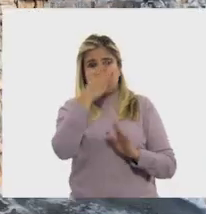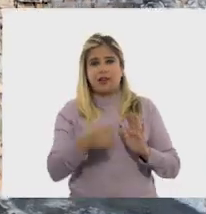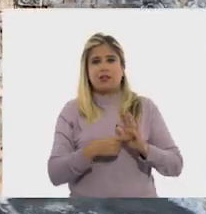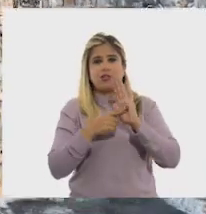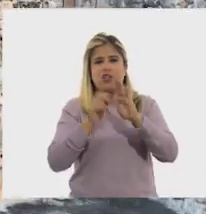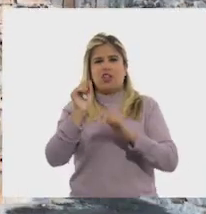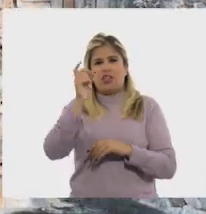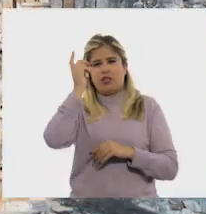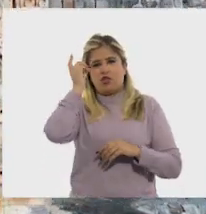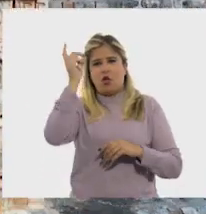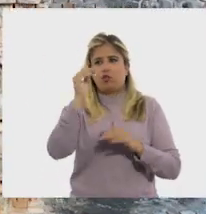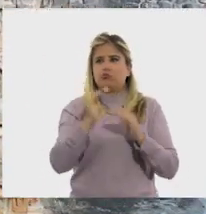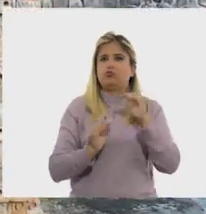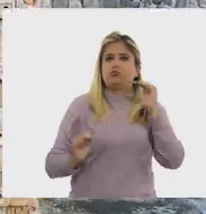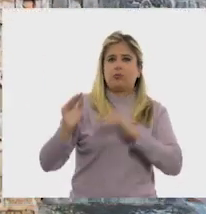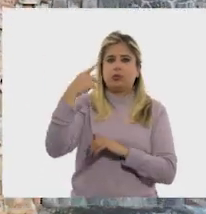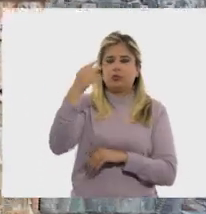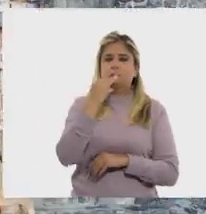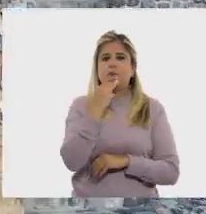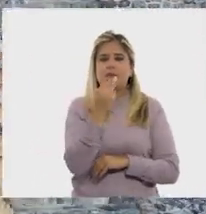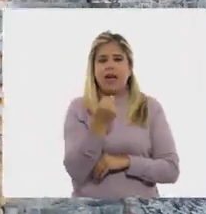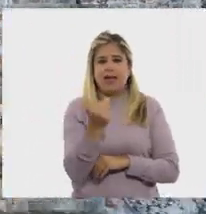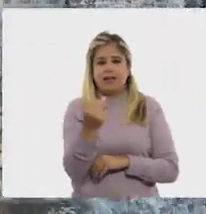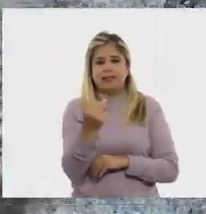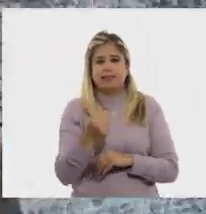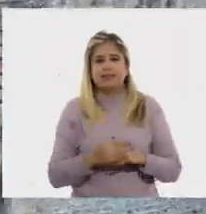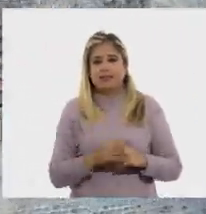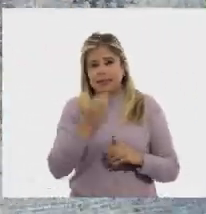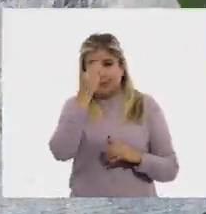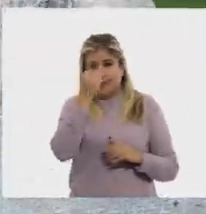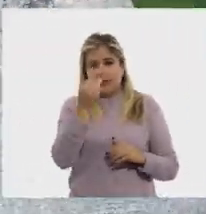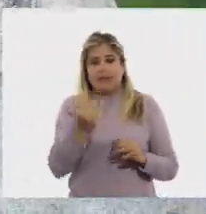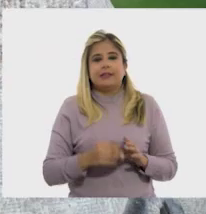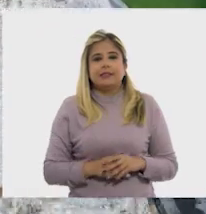que es el dios supremo de los mayas.